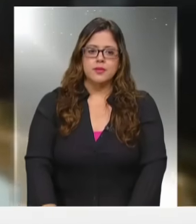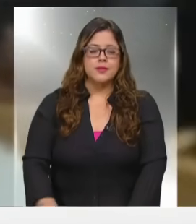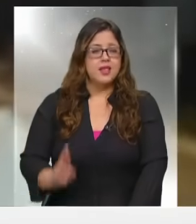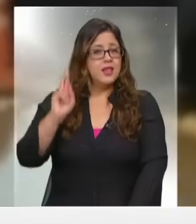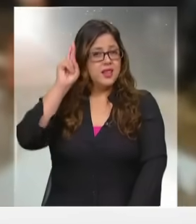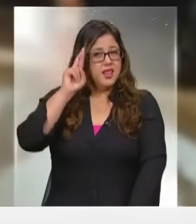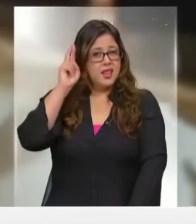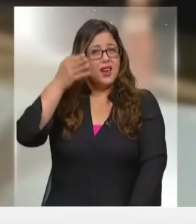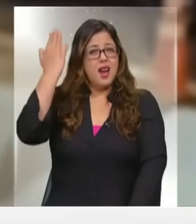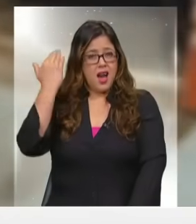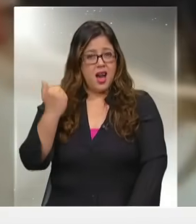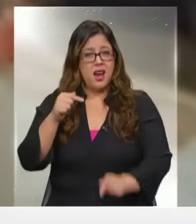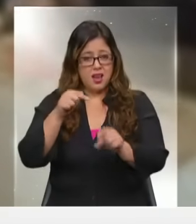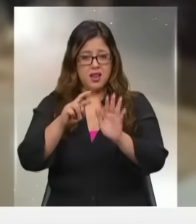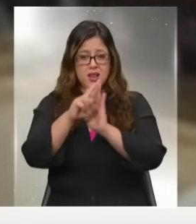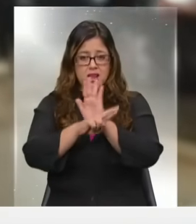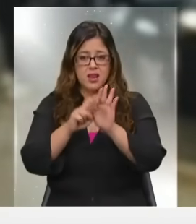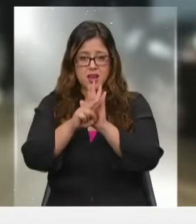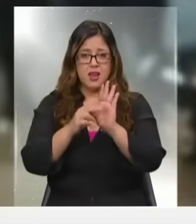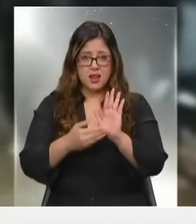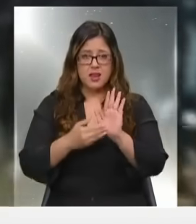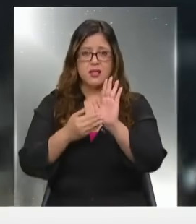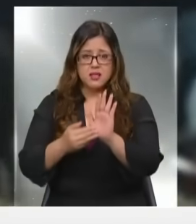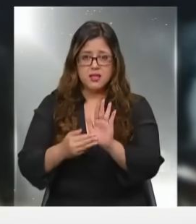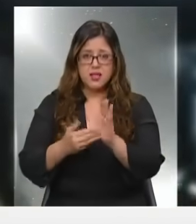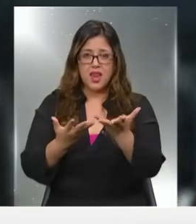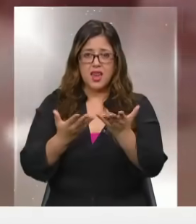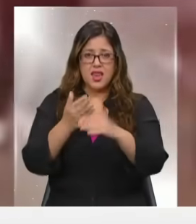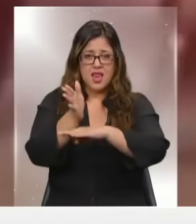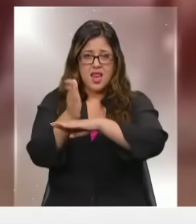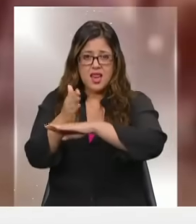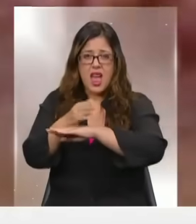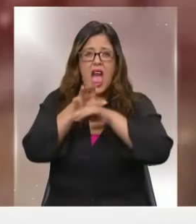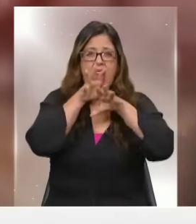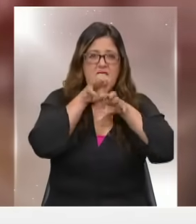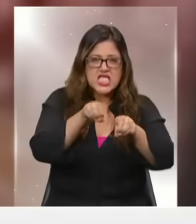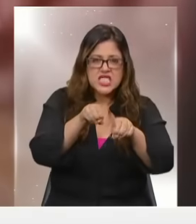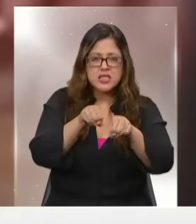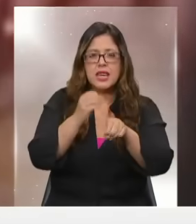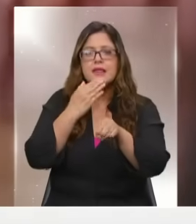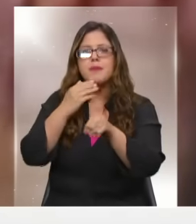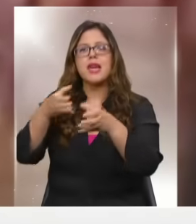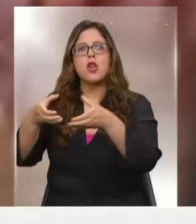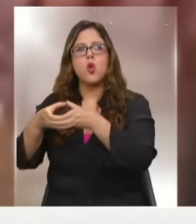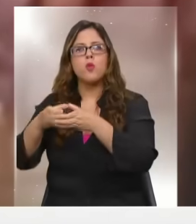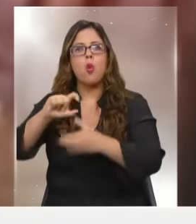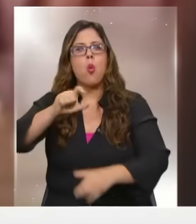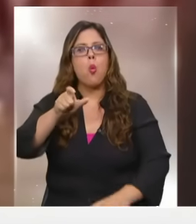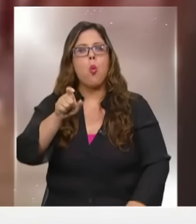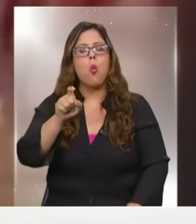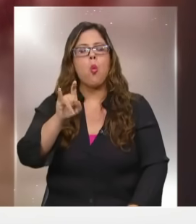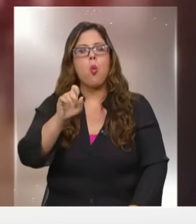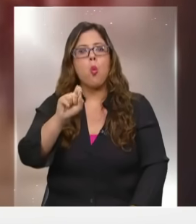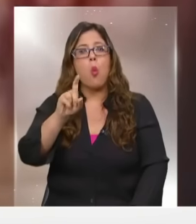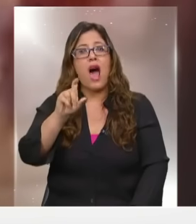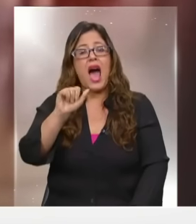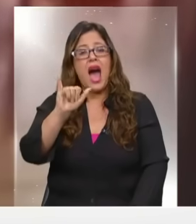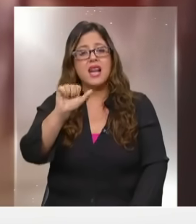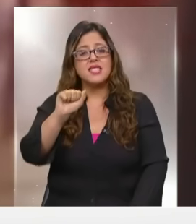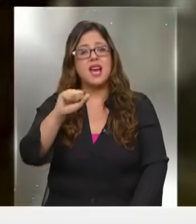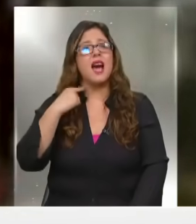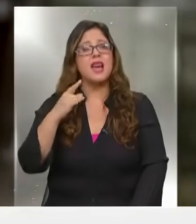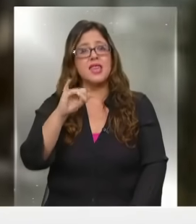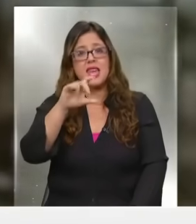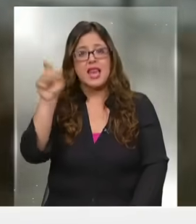¿Recuerda que al principio de este reportaje le hablamos de los pirañas y los guayaquiles? Dos bandas dedicadas al robo y comercialización de